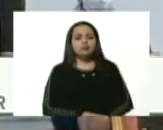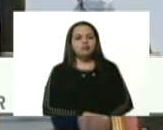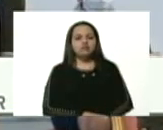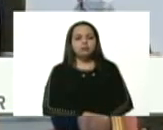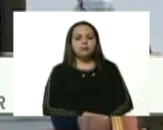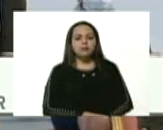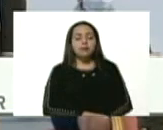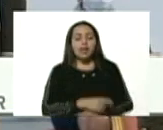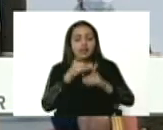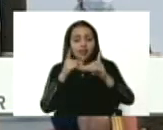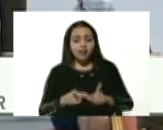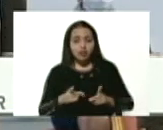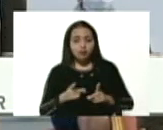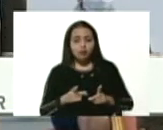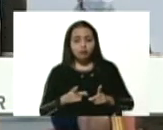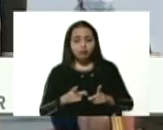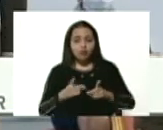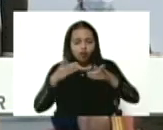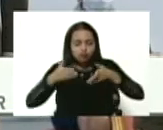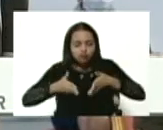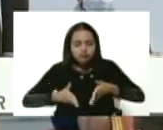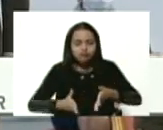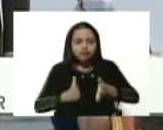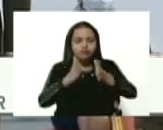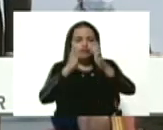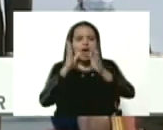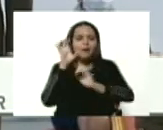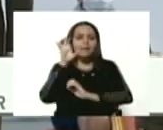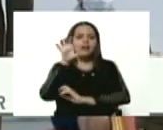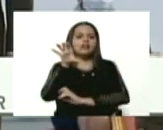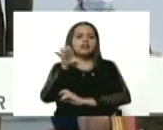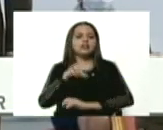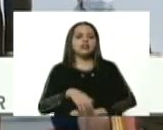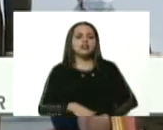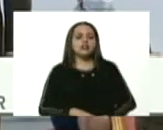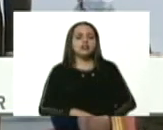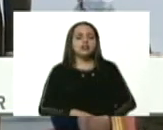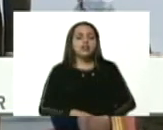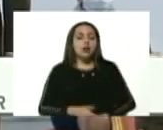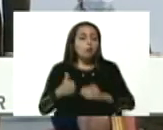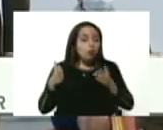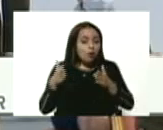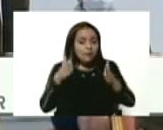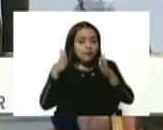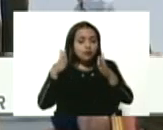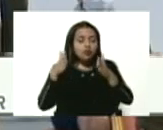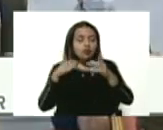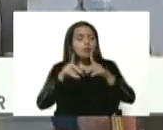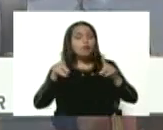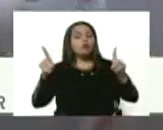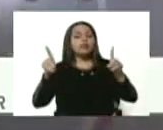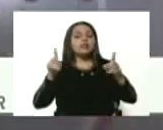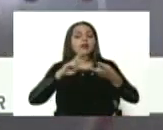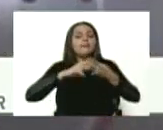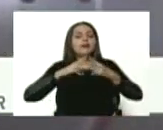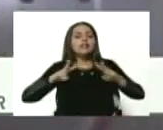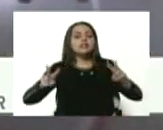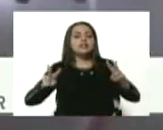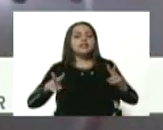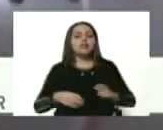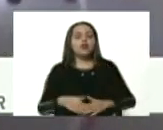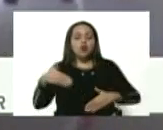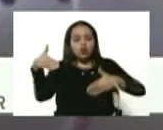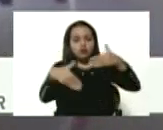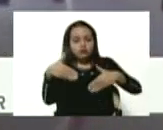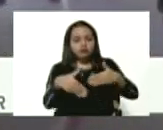Tenemos que canalizar todas las energías del país hacia caminos democráticos, pacíficos,